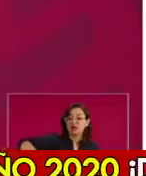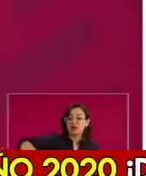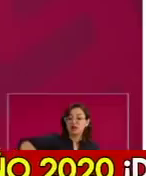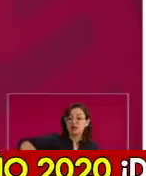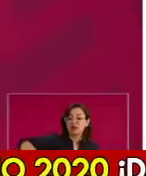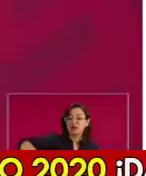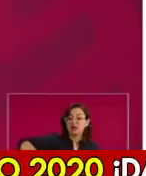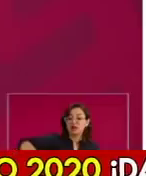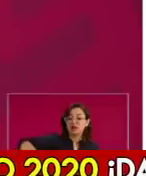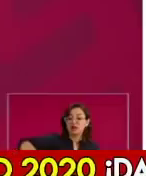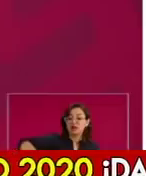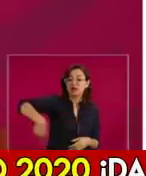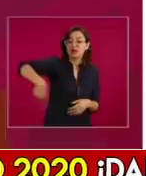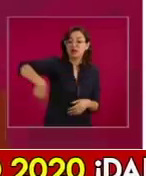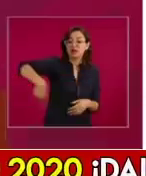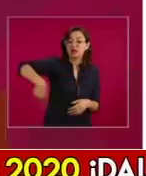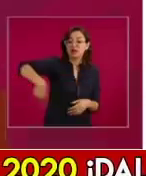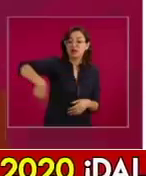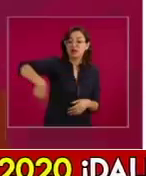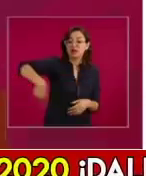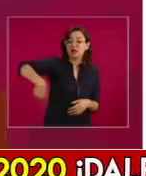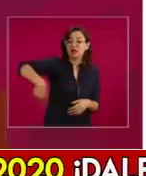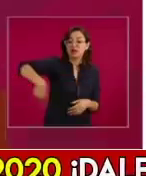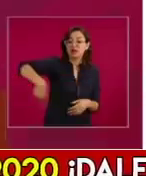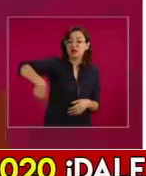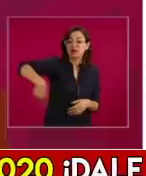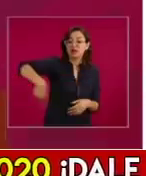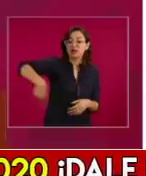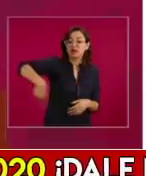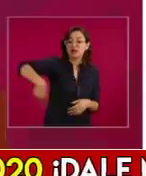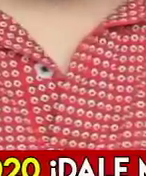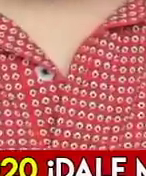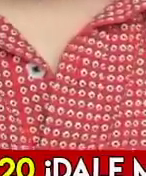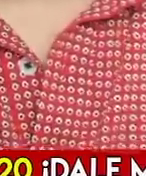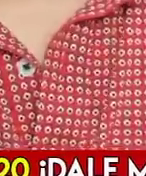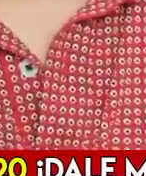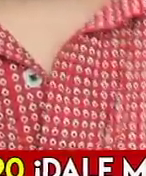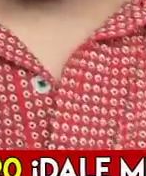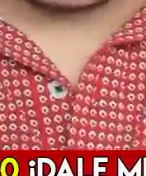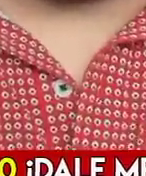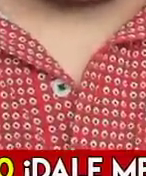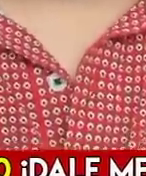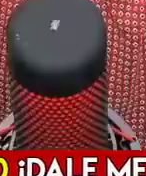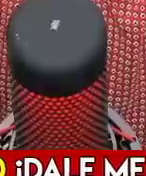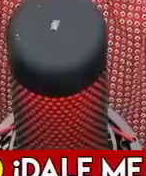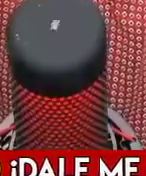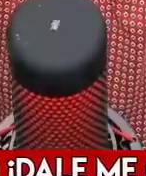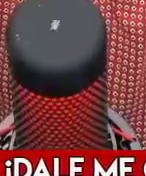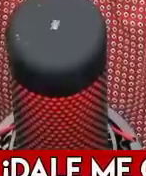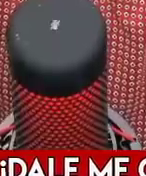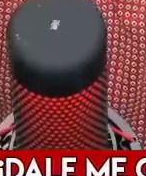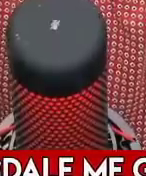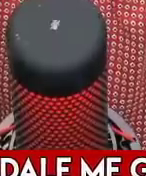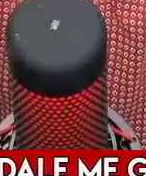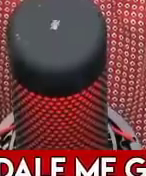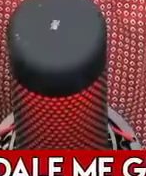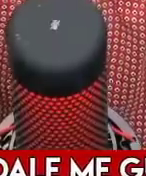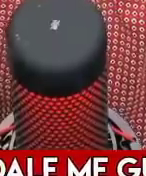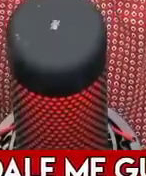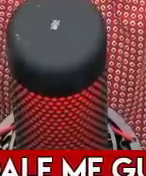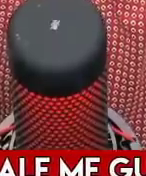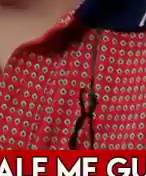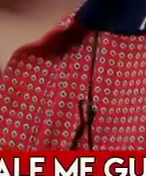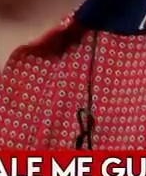únicamente del tema de de los ataques estamos hablando de que no los dejan subir al taxi no los quieren